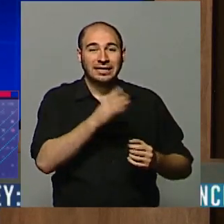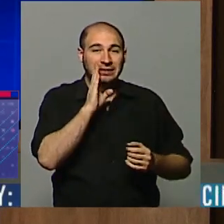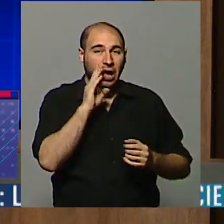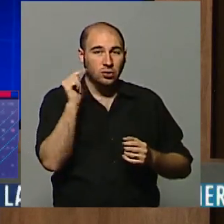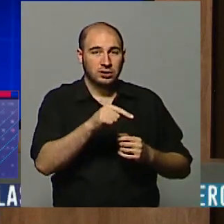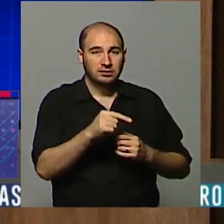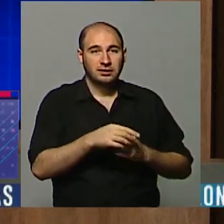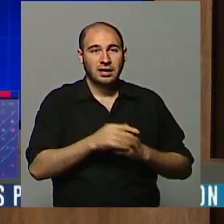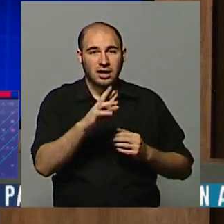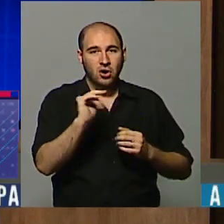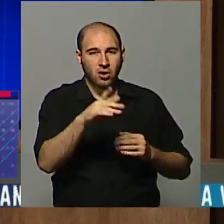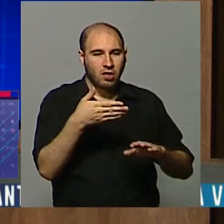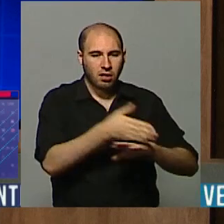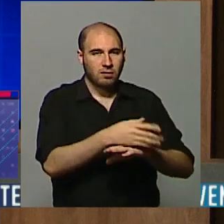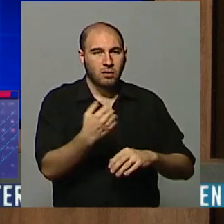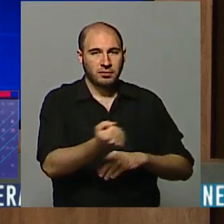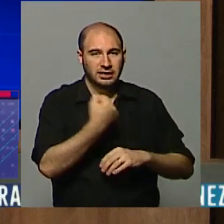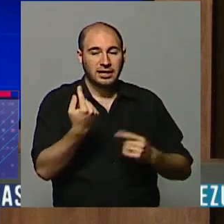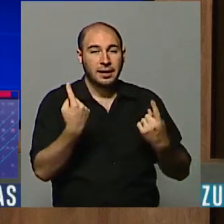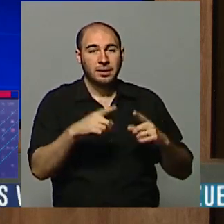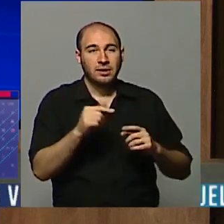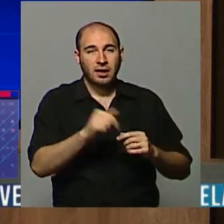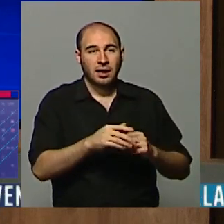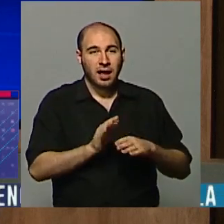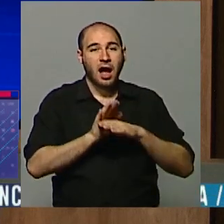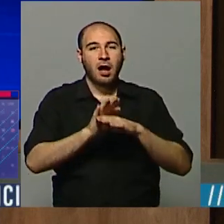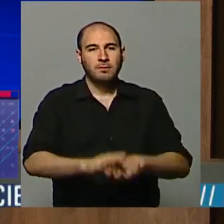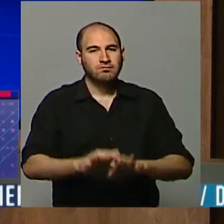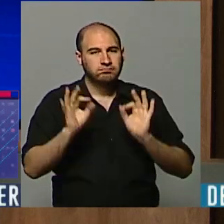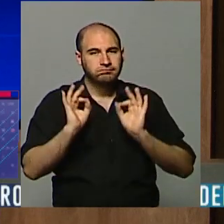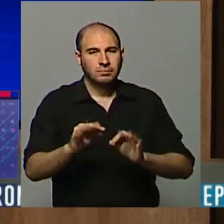sin duda ha tenido un rol injerencionista, pero que está apadrinando absolutamente a Juan Guaidó.